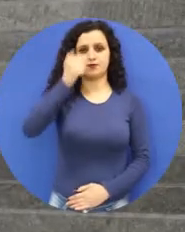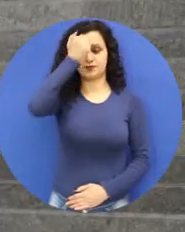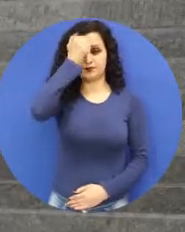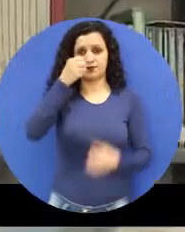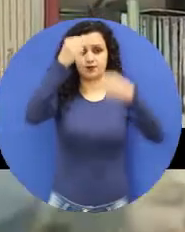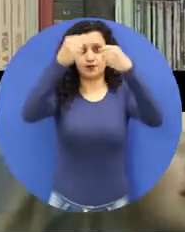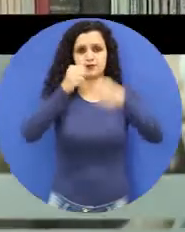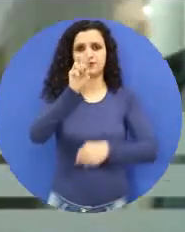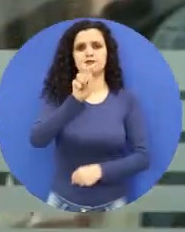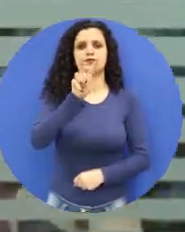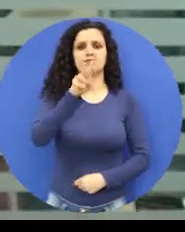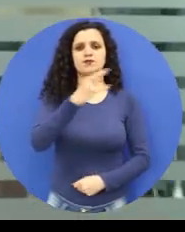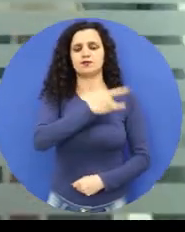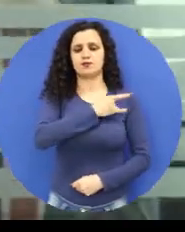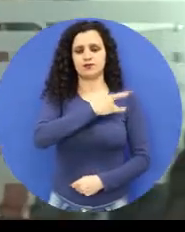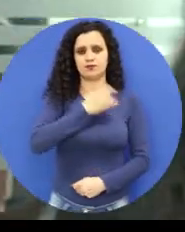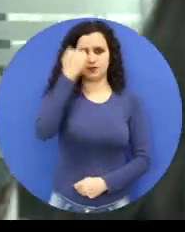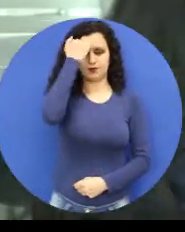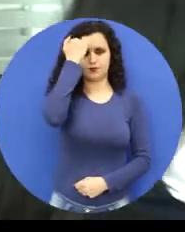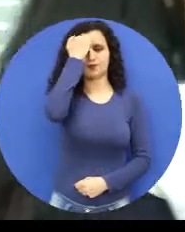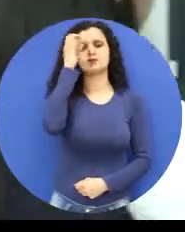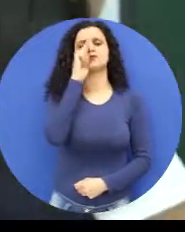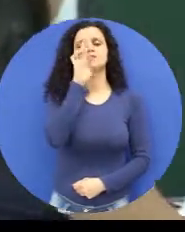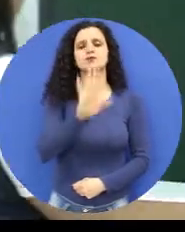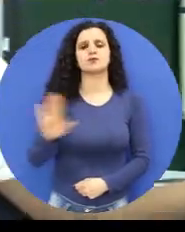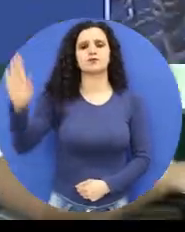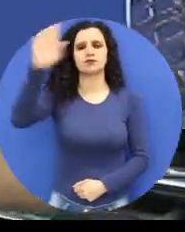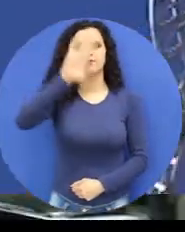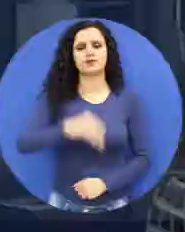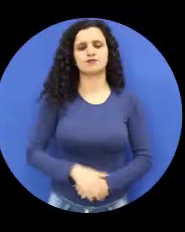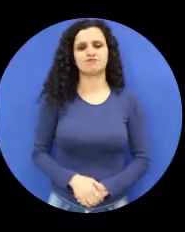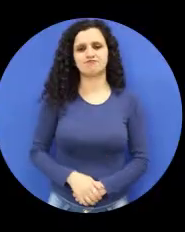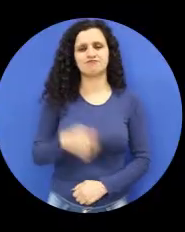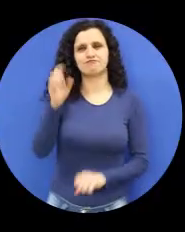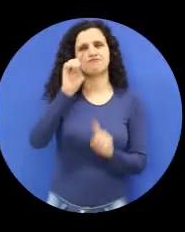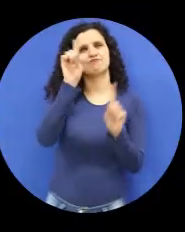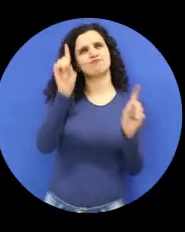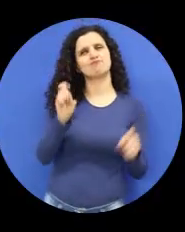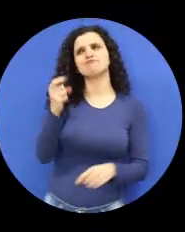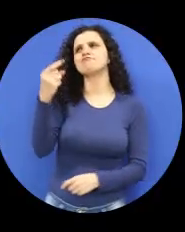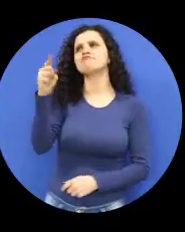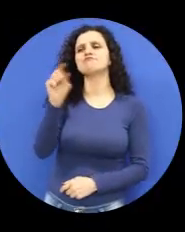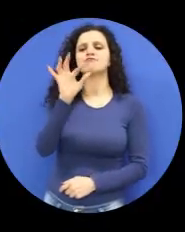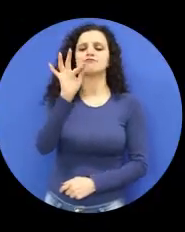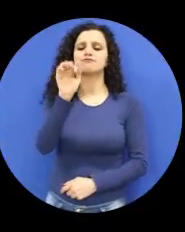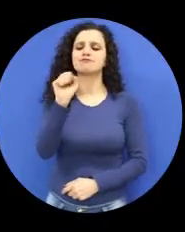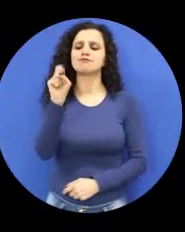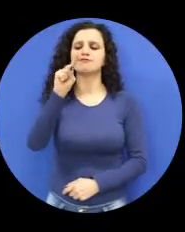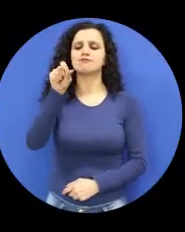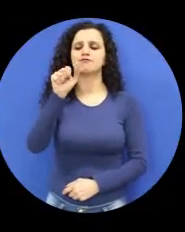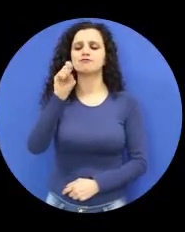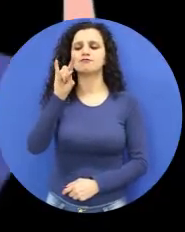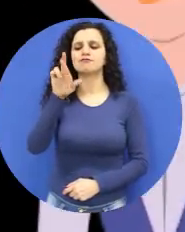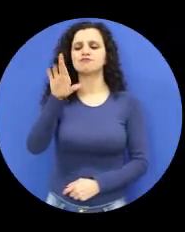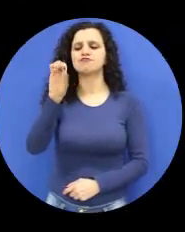Biblioteca Central, Universidad Pedagógica Nacional. ¿Te has preguntado qué es un tesauro?